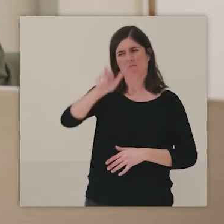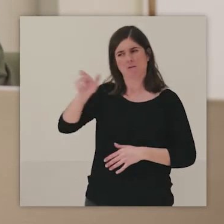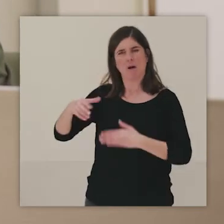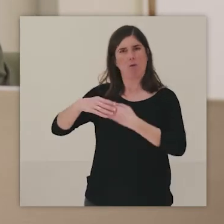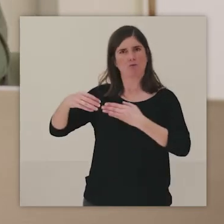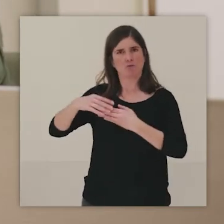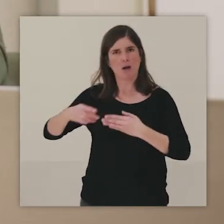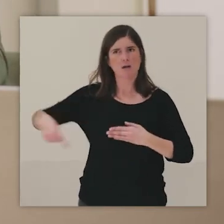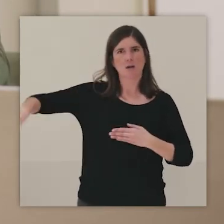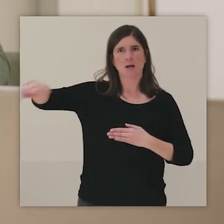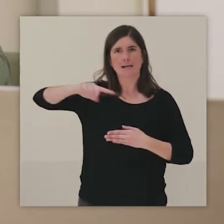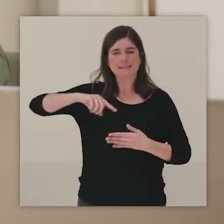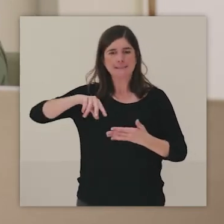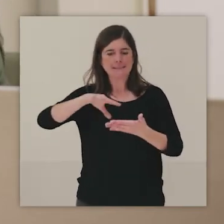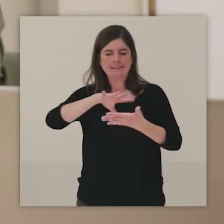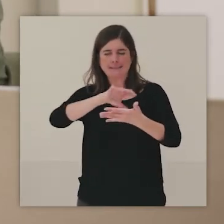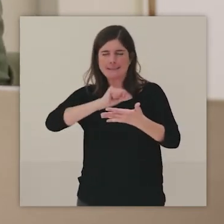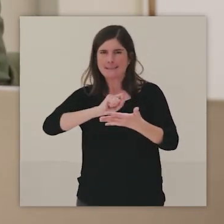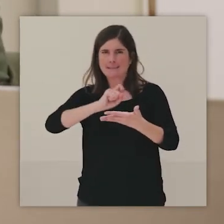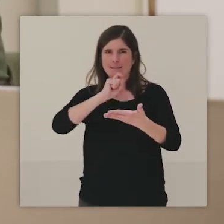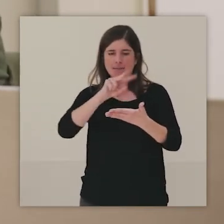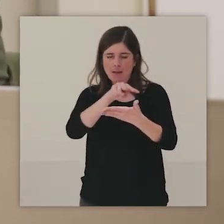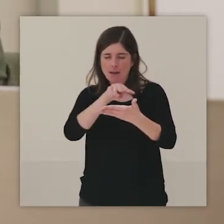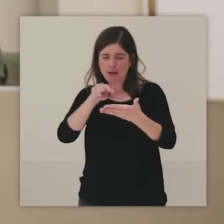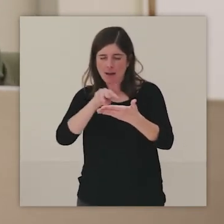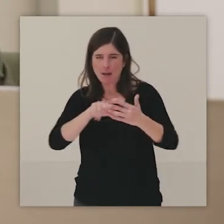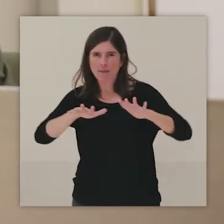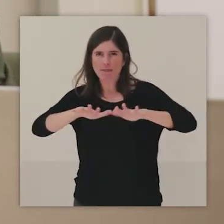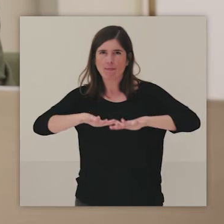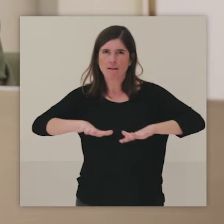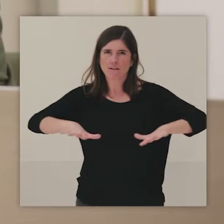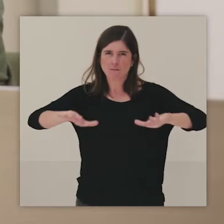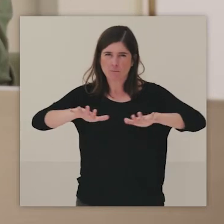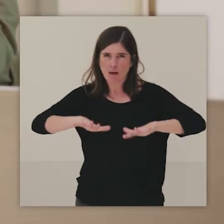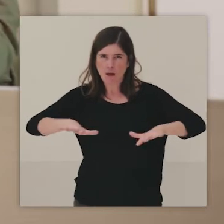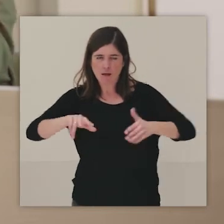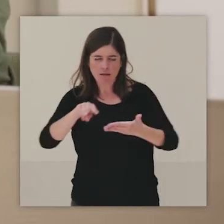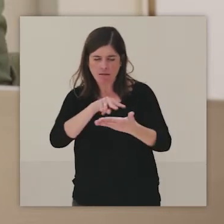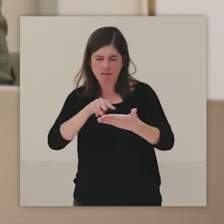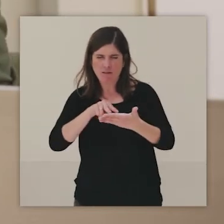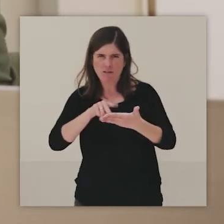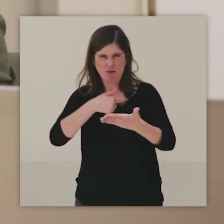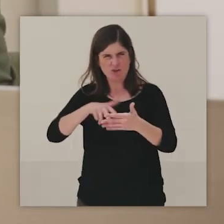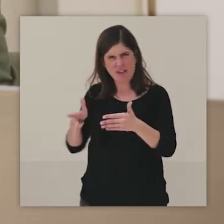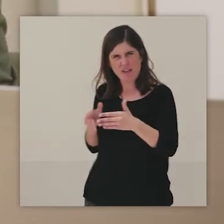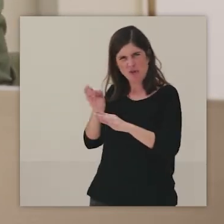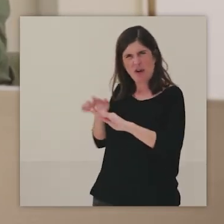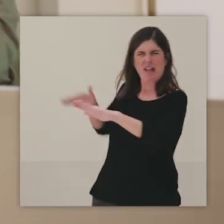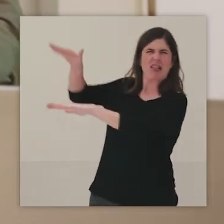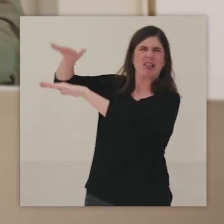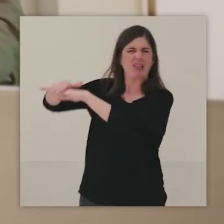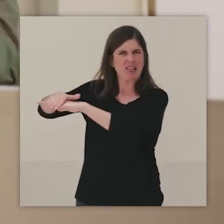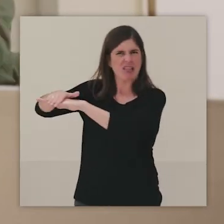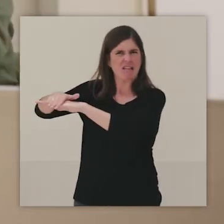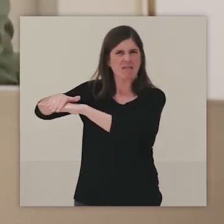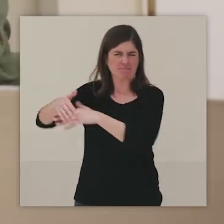tiene, ¿podemos sinceramente pensar que un libro de 200 páginas se puede